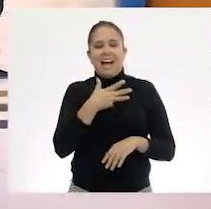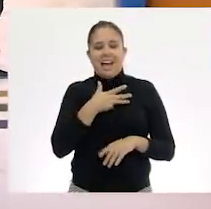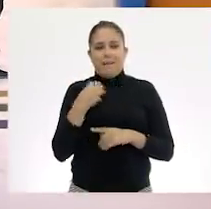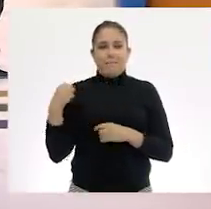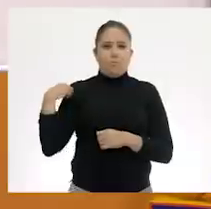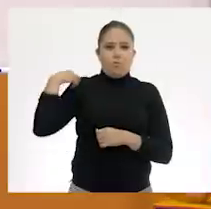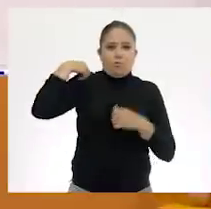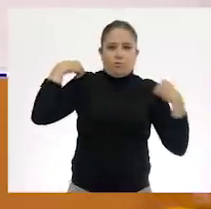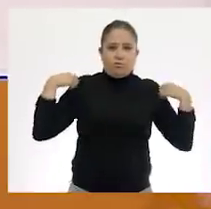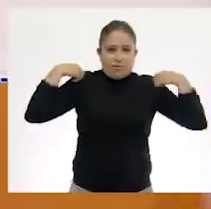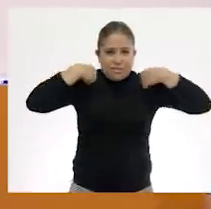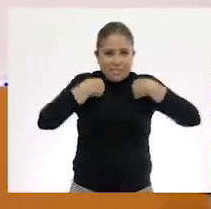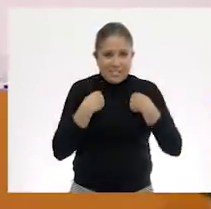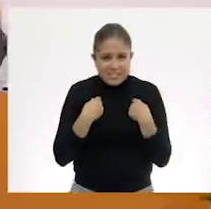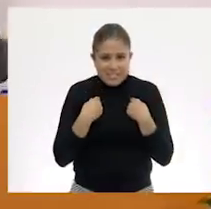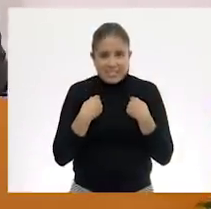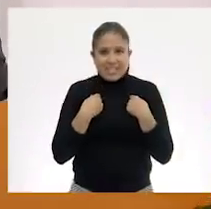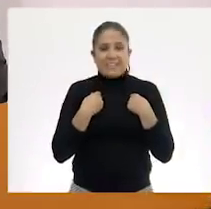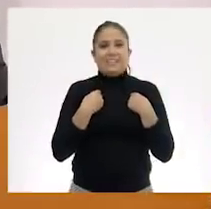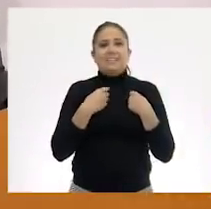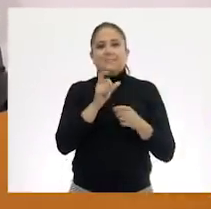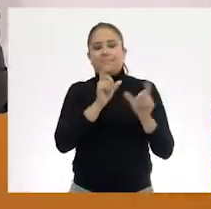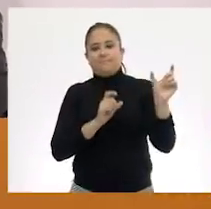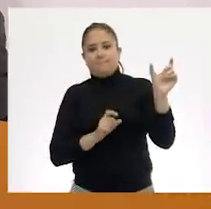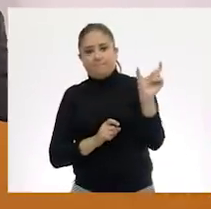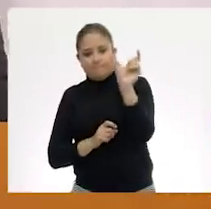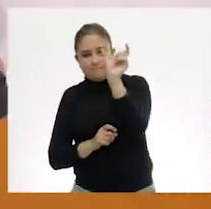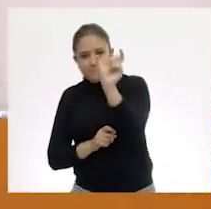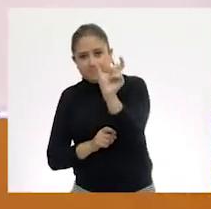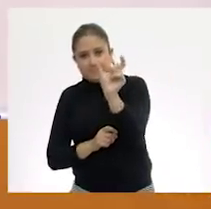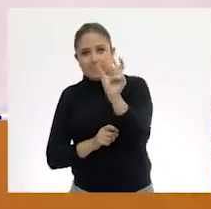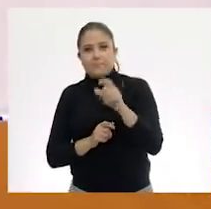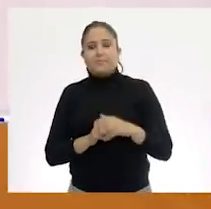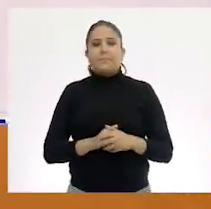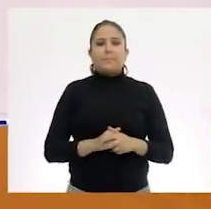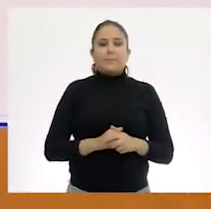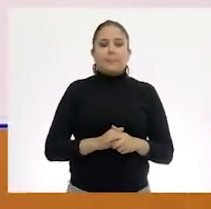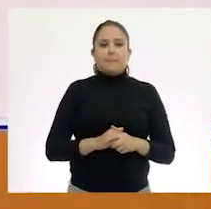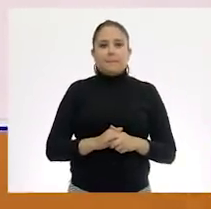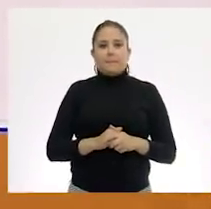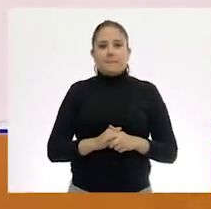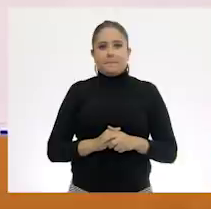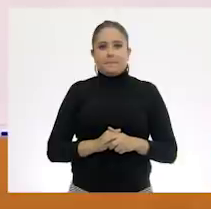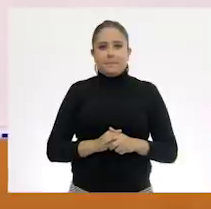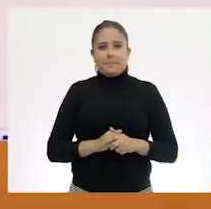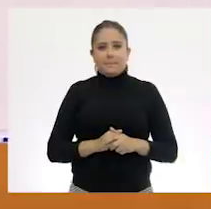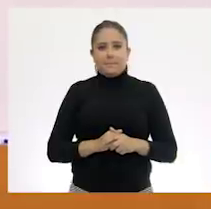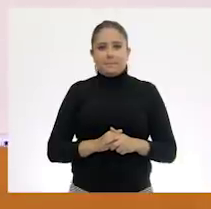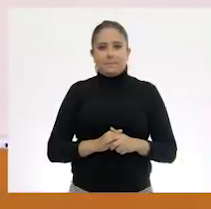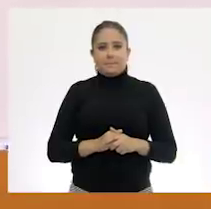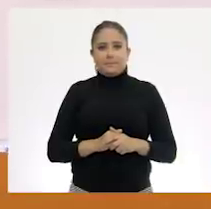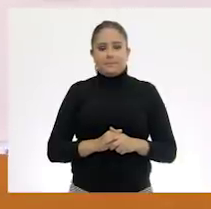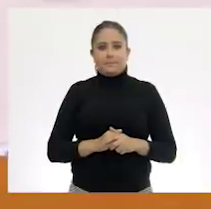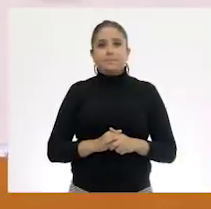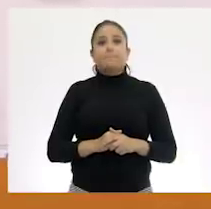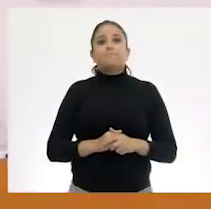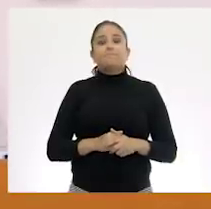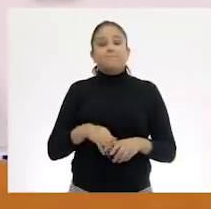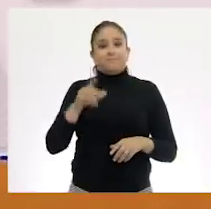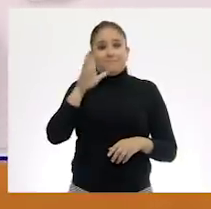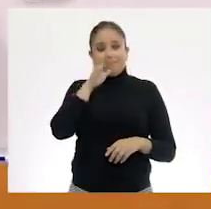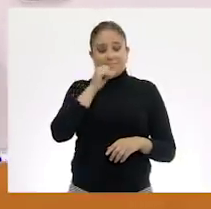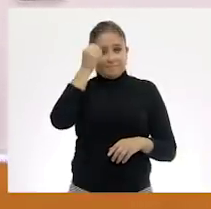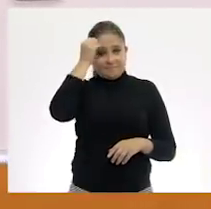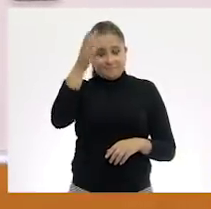mochila. Ajá. Esta la voy a poner acá arriba porque es justamente donde vamos a guardar todo. Algo que no se me puede